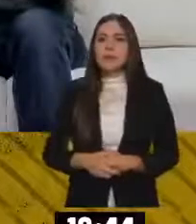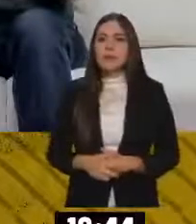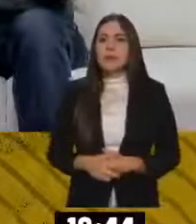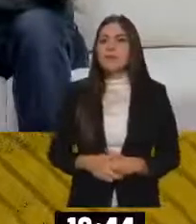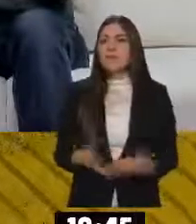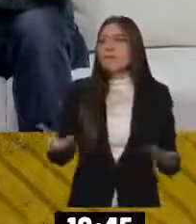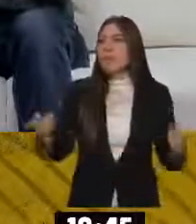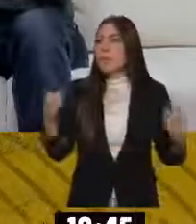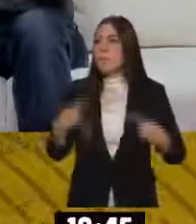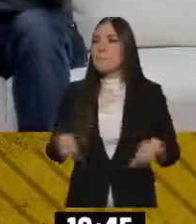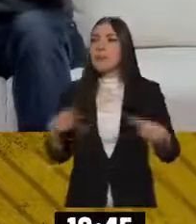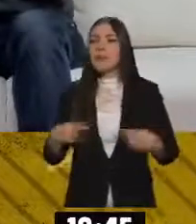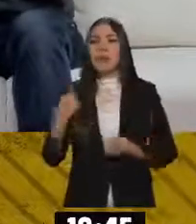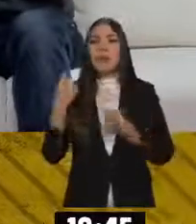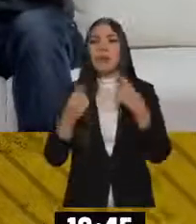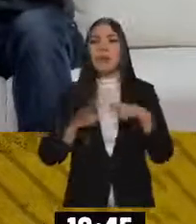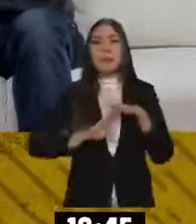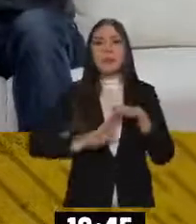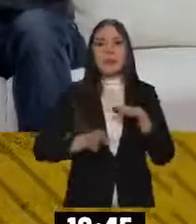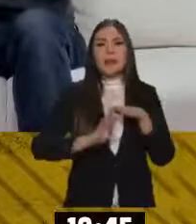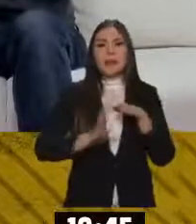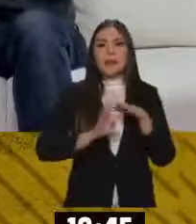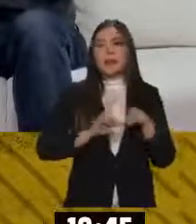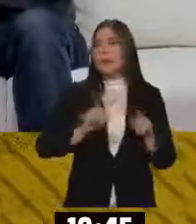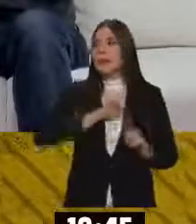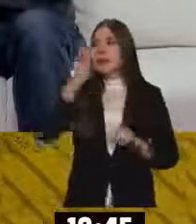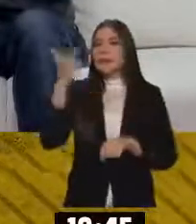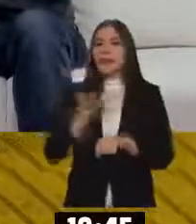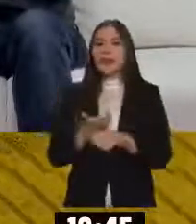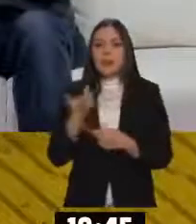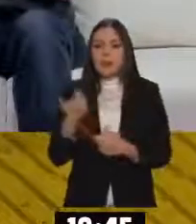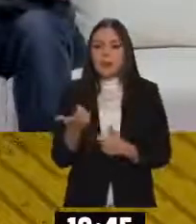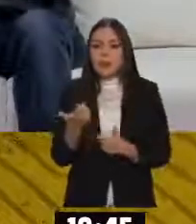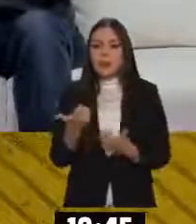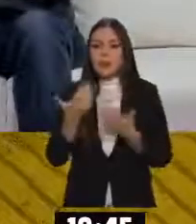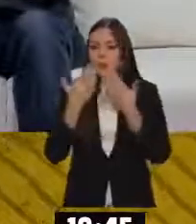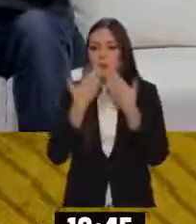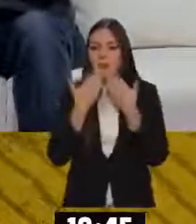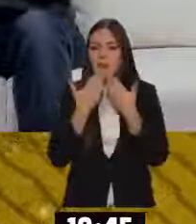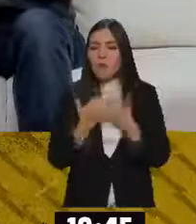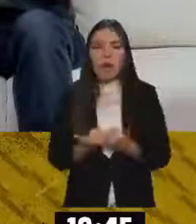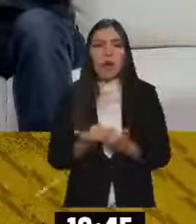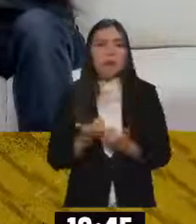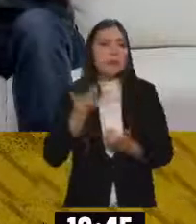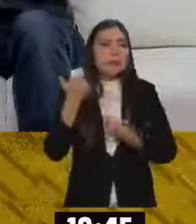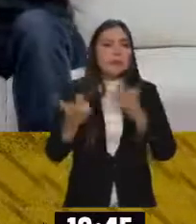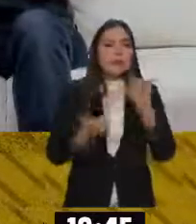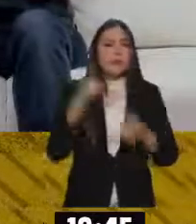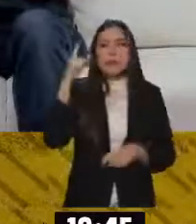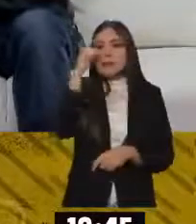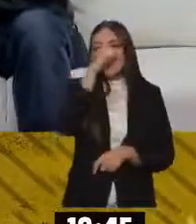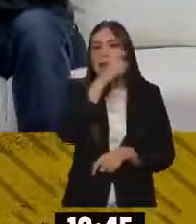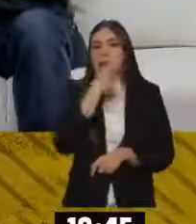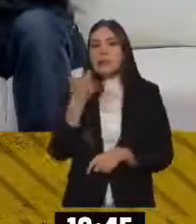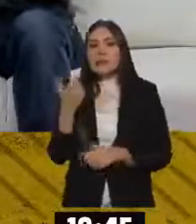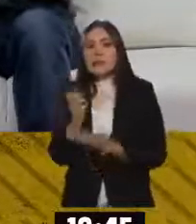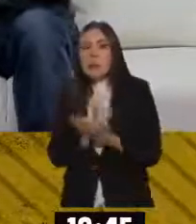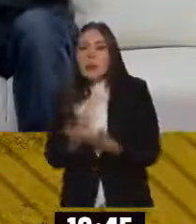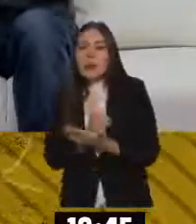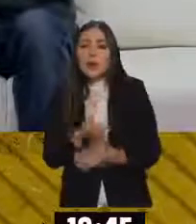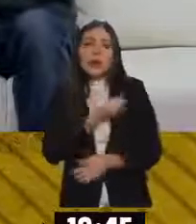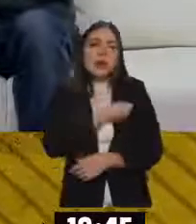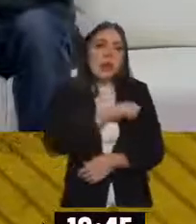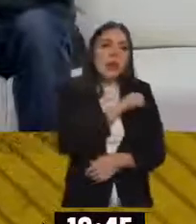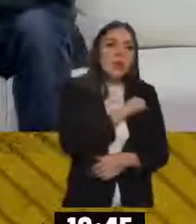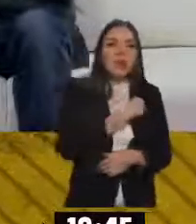emigran a Estados Unidos de cualquier parte, no tienen recursos necesarios para salud, etcétera, puede entrar y recibir